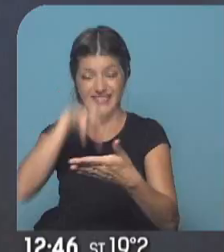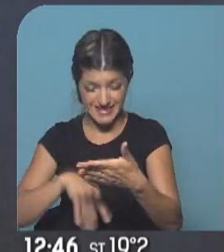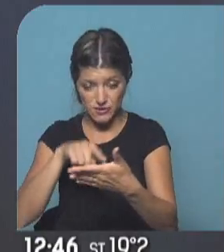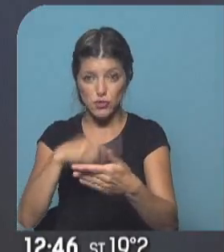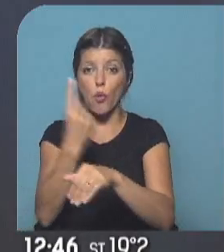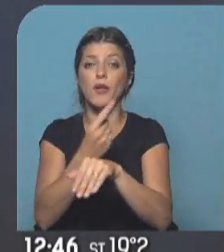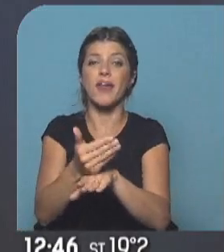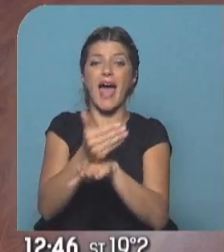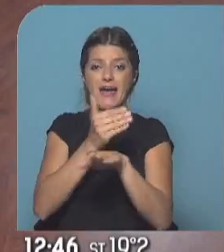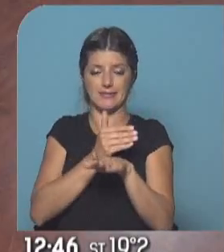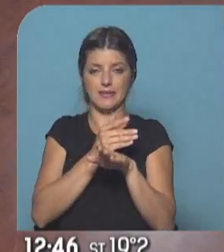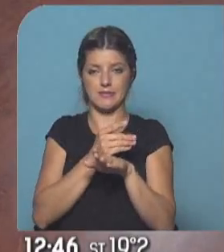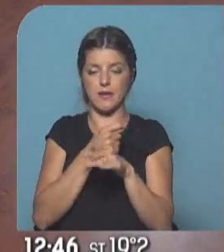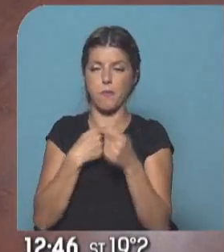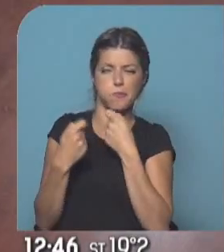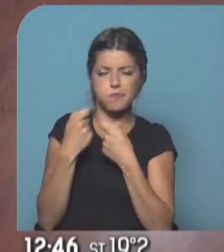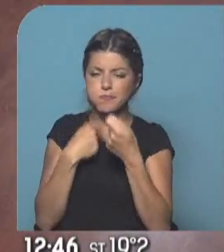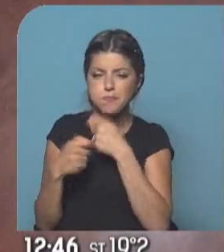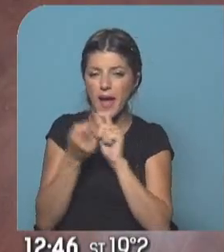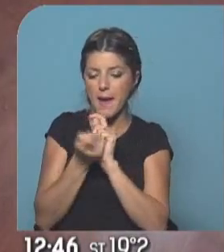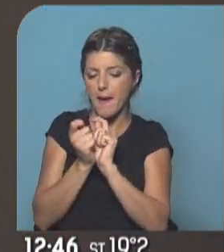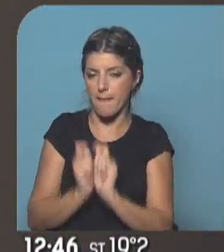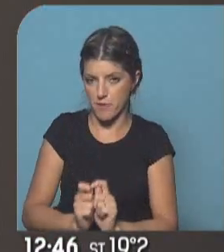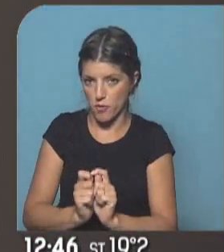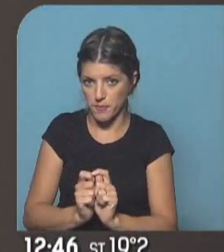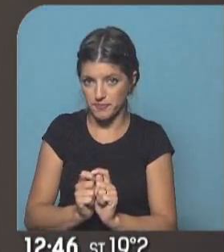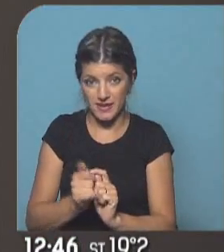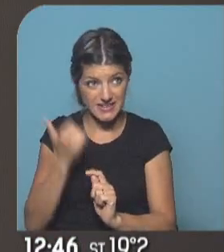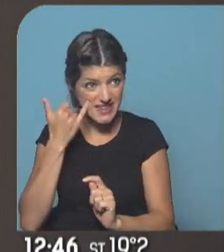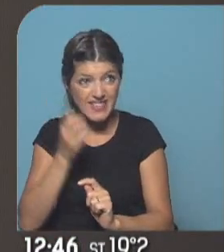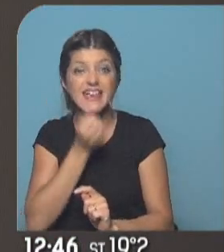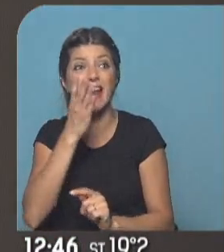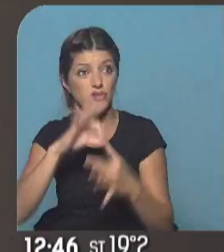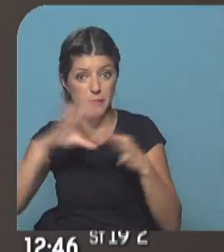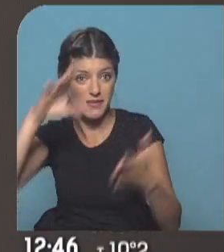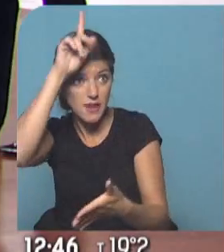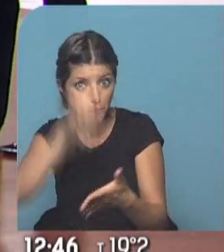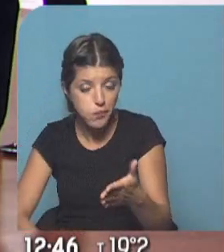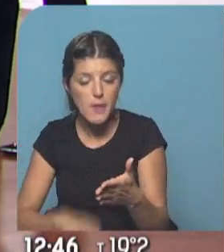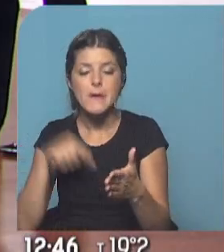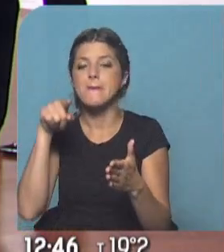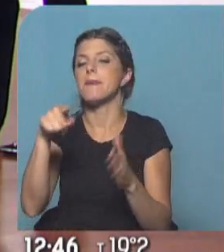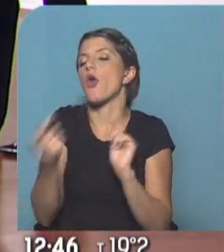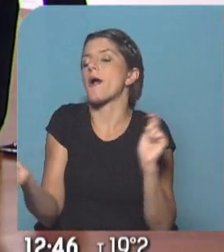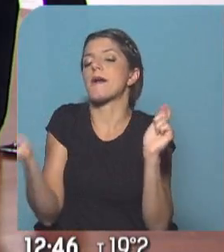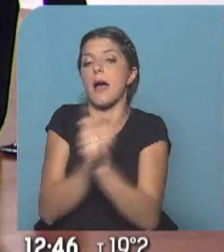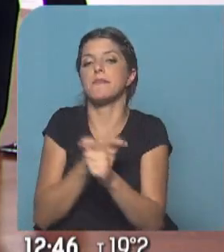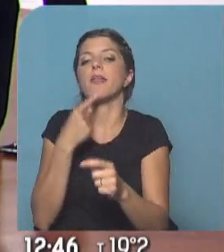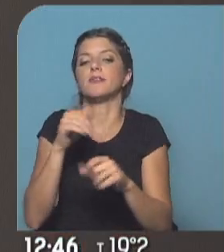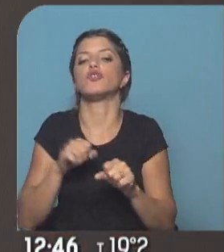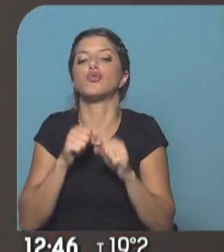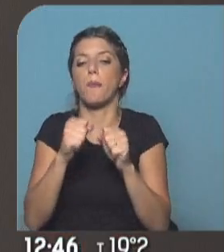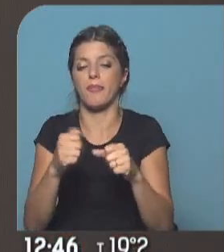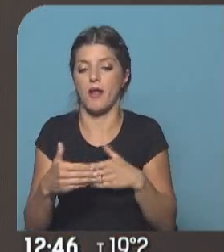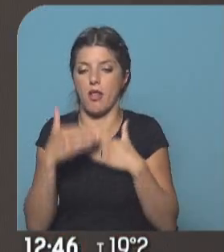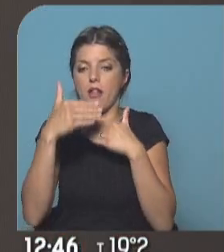fue modificado, hubo negociaciones de último momento, ya estaba firmada la declaración de independencia, pero él la cambia y agrega la suspensión. Ahora,